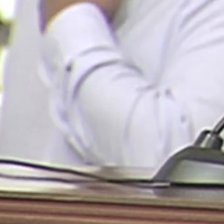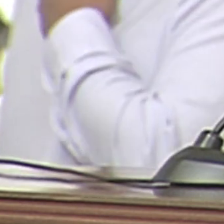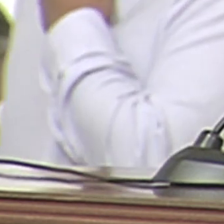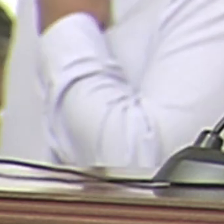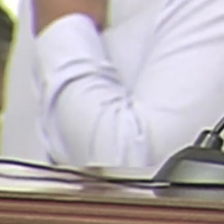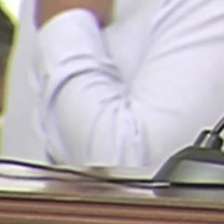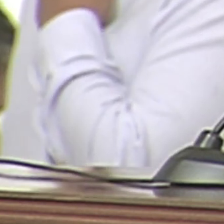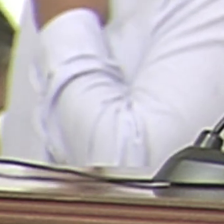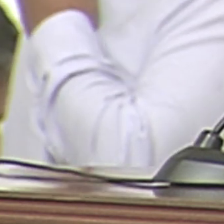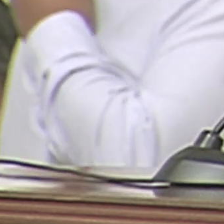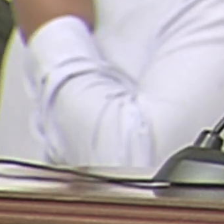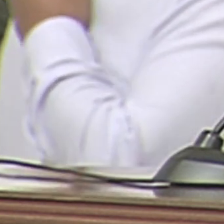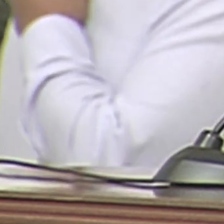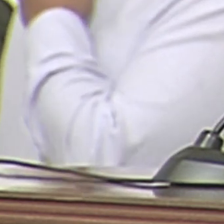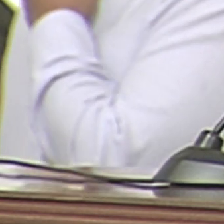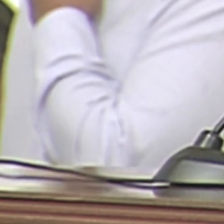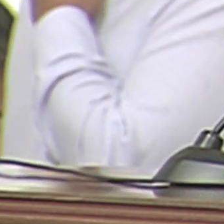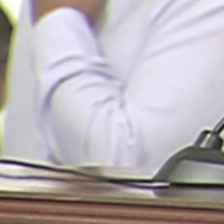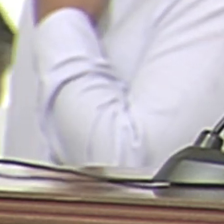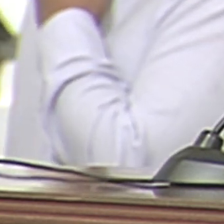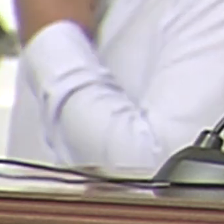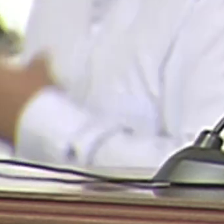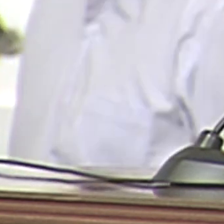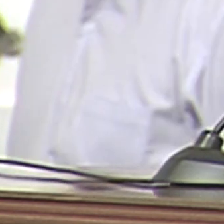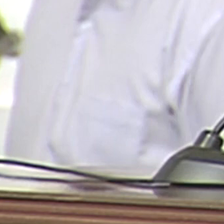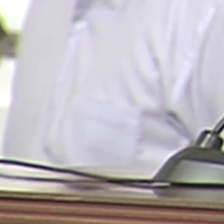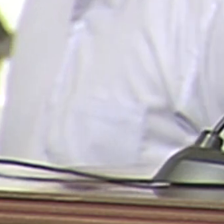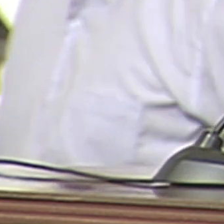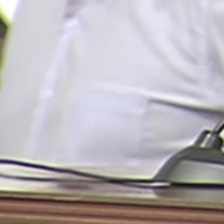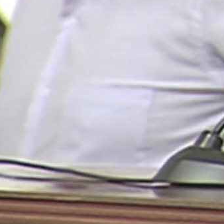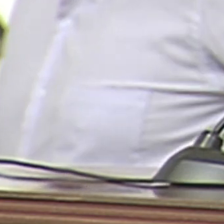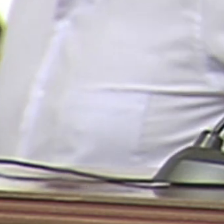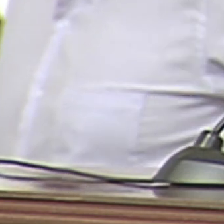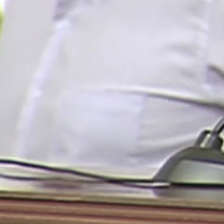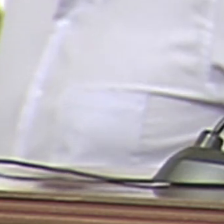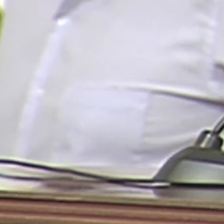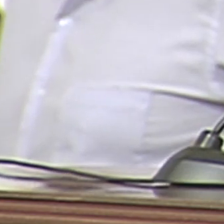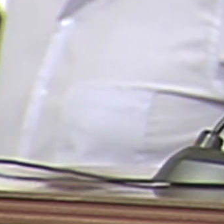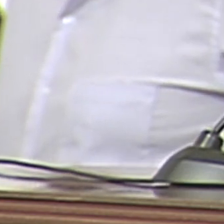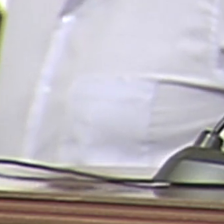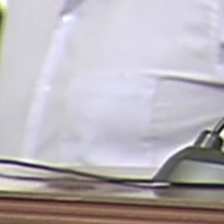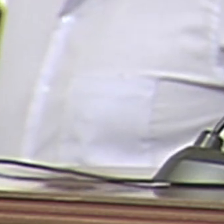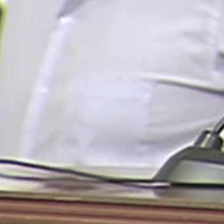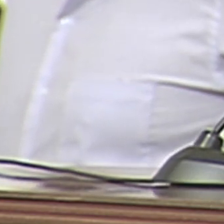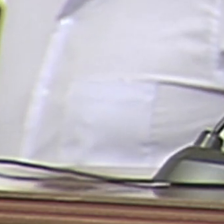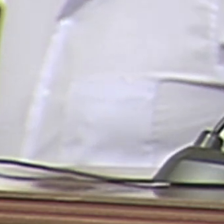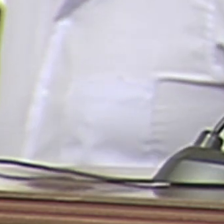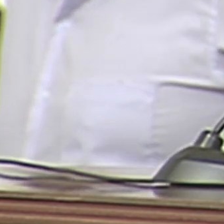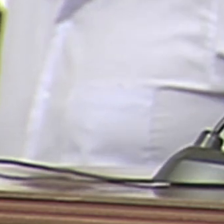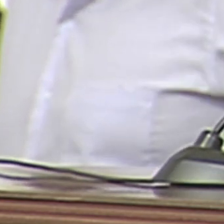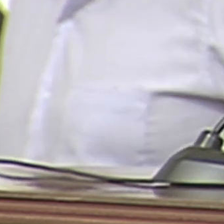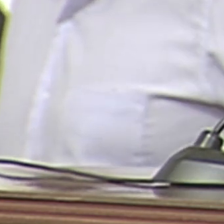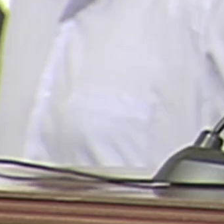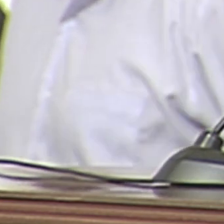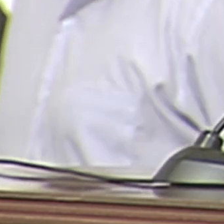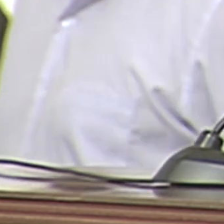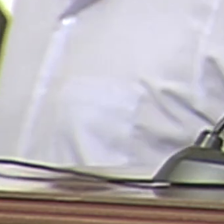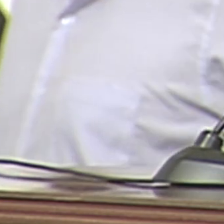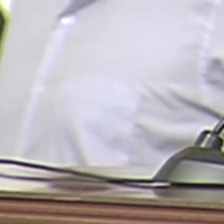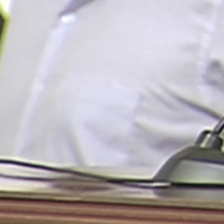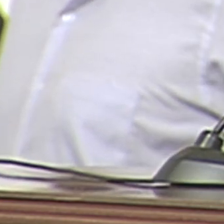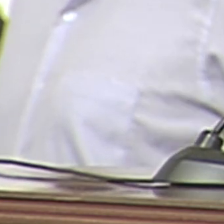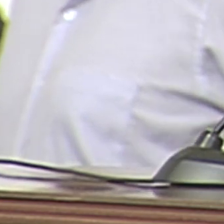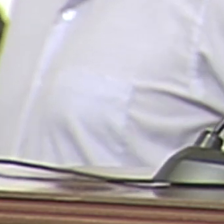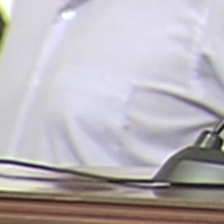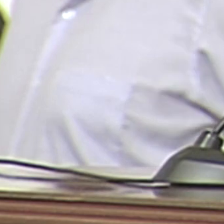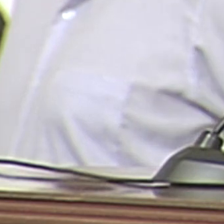Democrática. 6, Grupo Parlamentario del Partido Revolucionario Institucional. 7, Grupo Parlamentario del Partido Acción Nacional. 8, Grupo